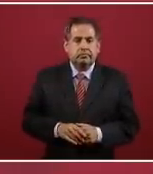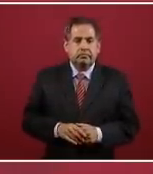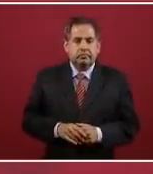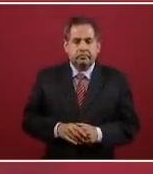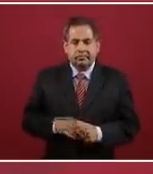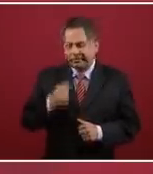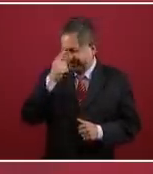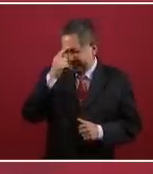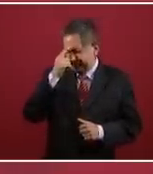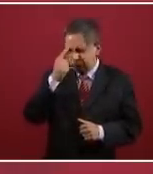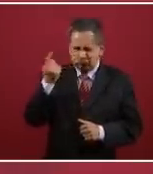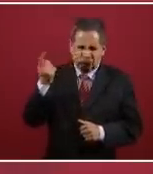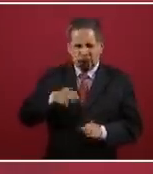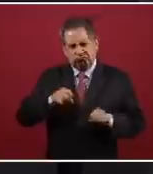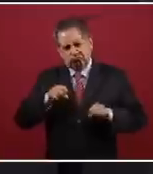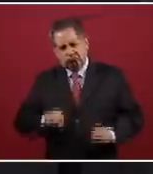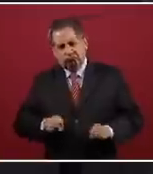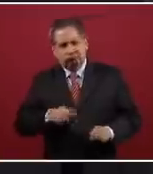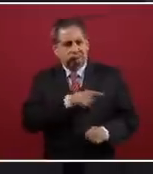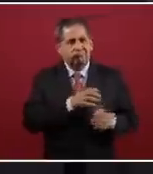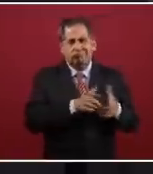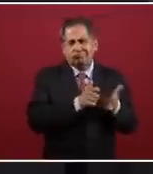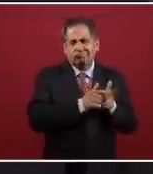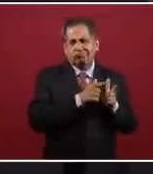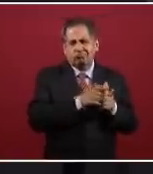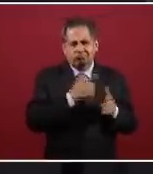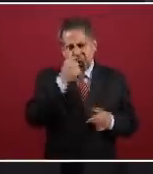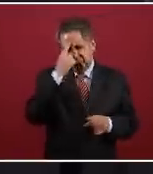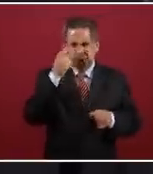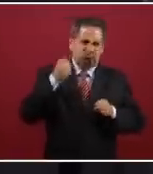esa mentalidad autoritaria